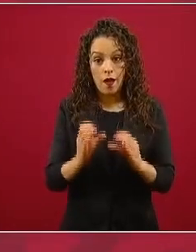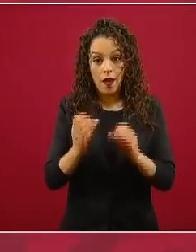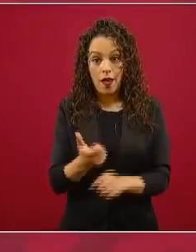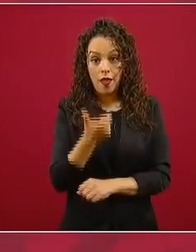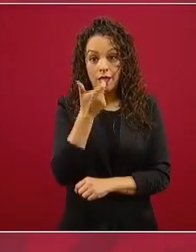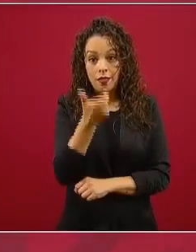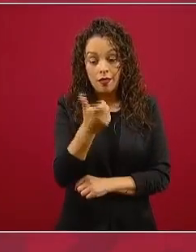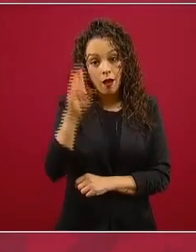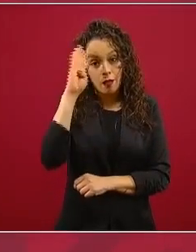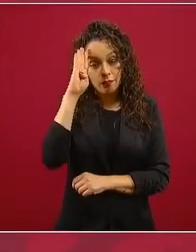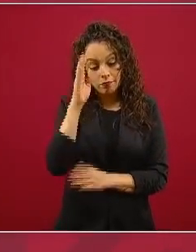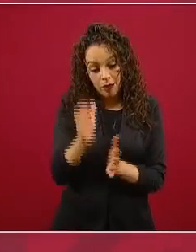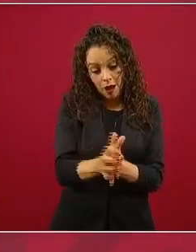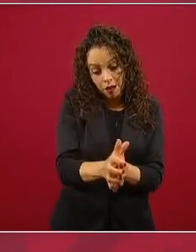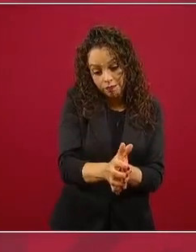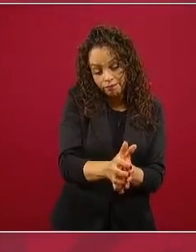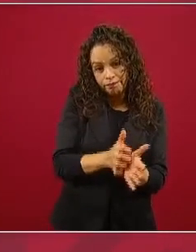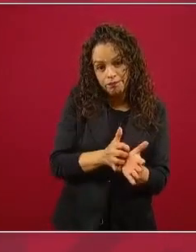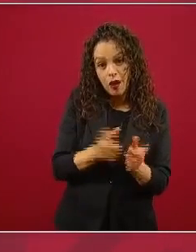presupuesto familiar.